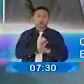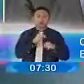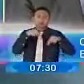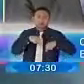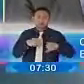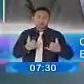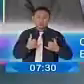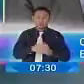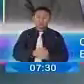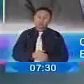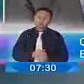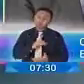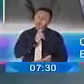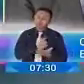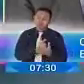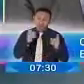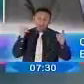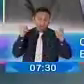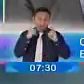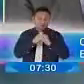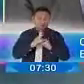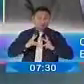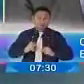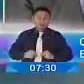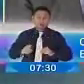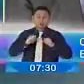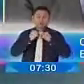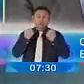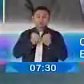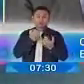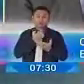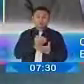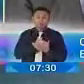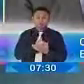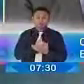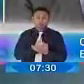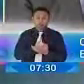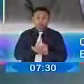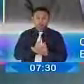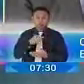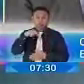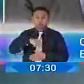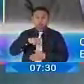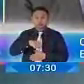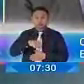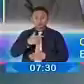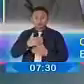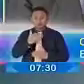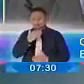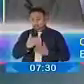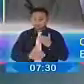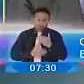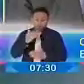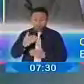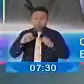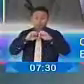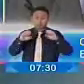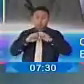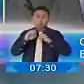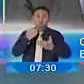las complejas situaciones en temas de salud, en temas sociales y económicos, el motor está rodando. Las empresas